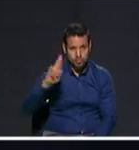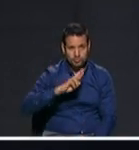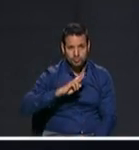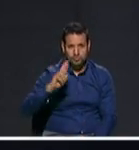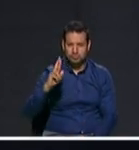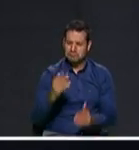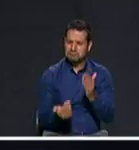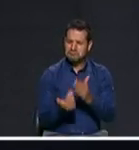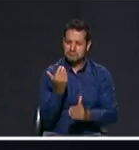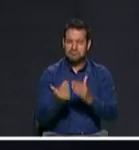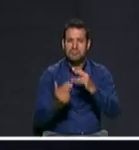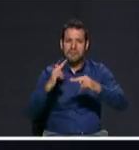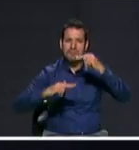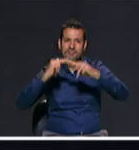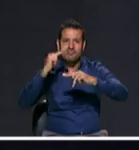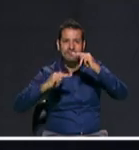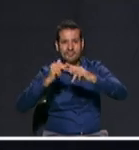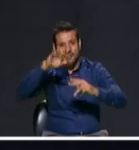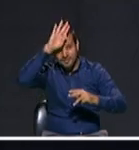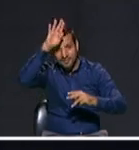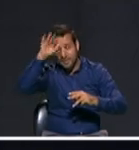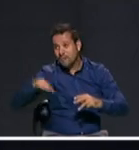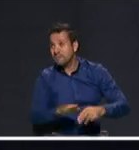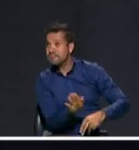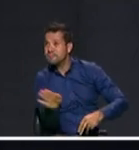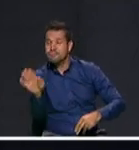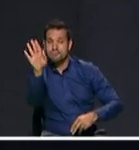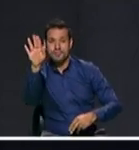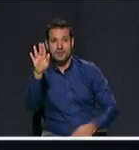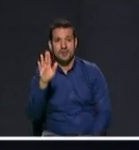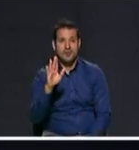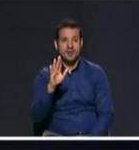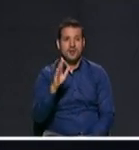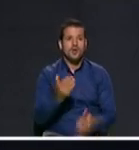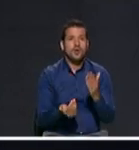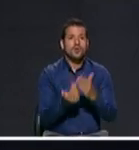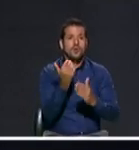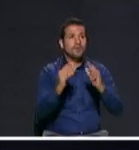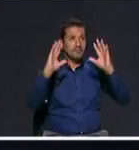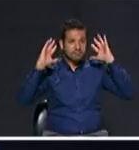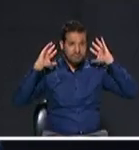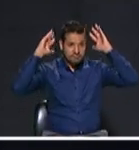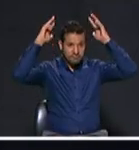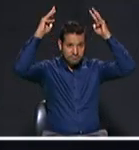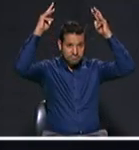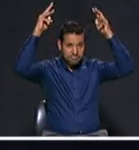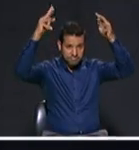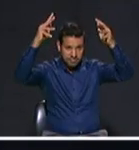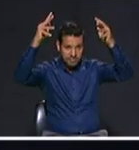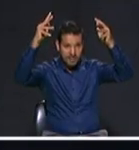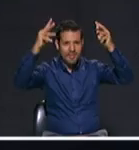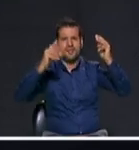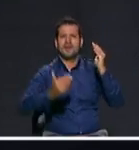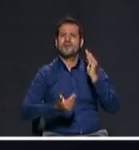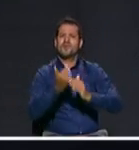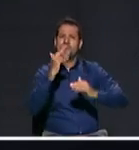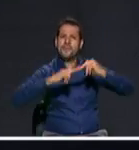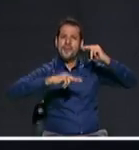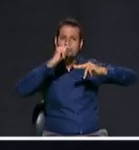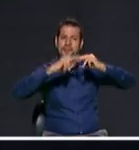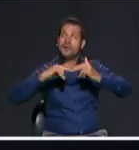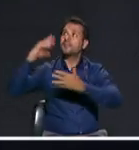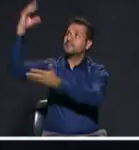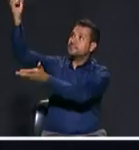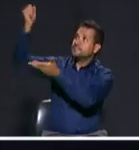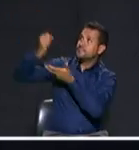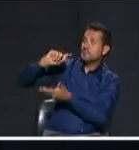la vía los balsos también terminaremos la cubierta del estadio atanasio girardot con recursos de la municipalidad con recursos de la